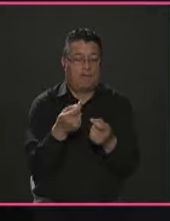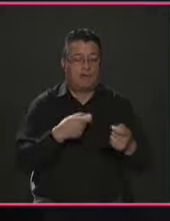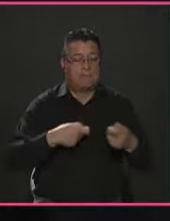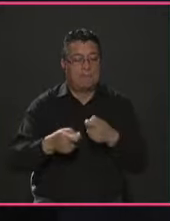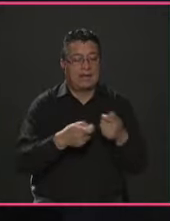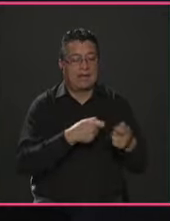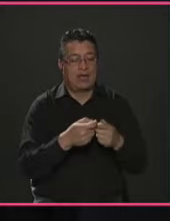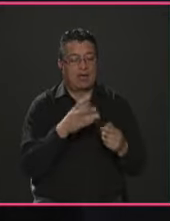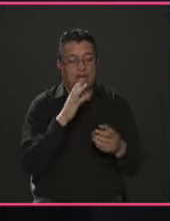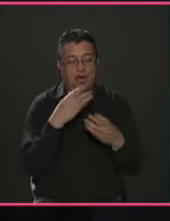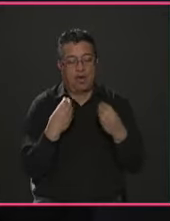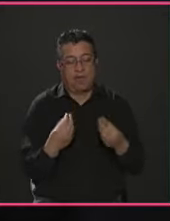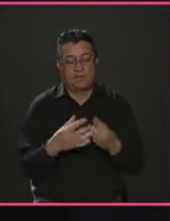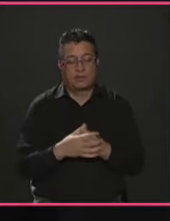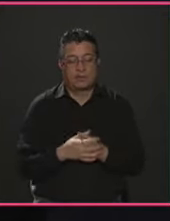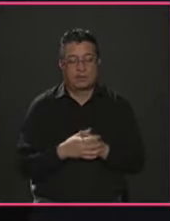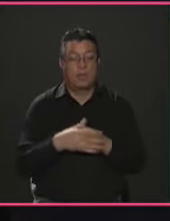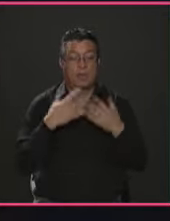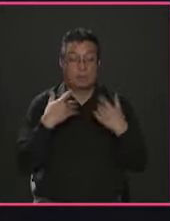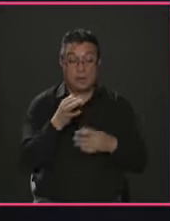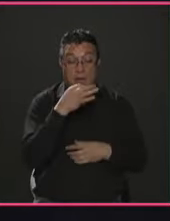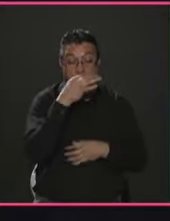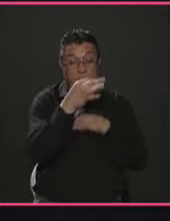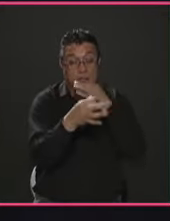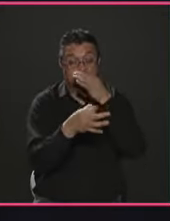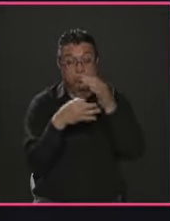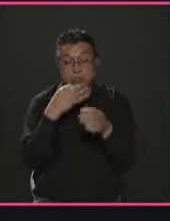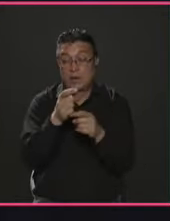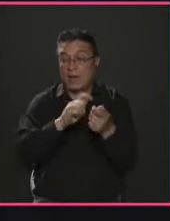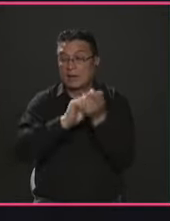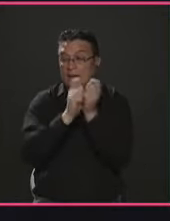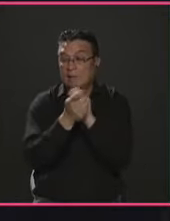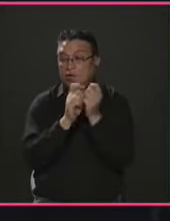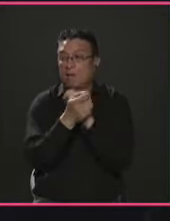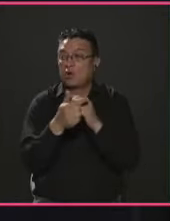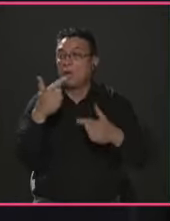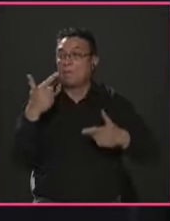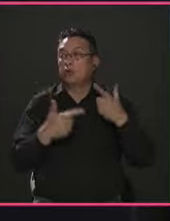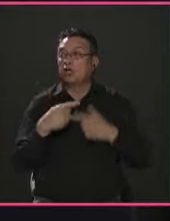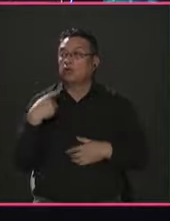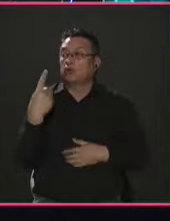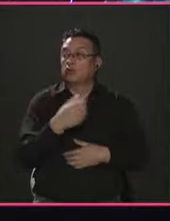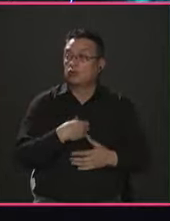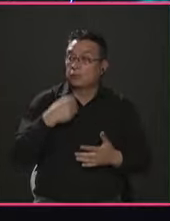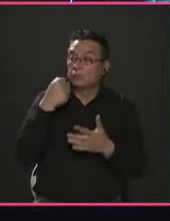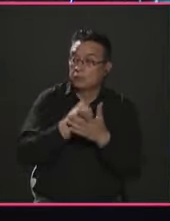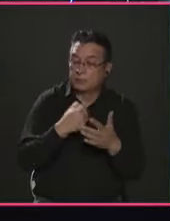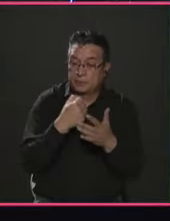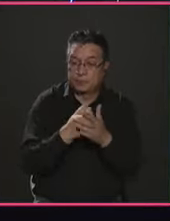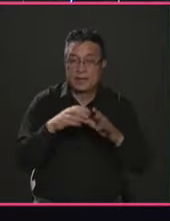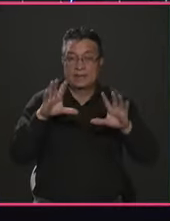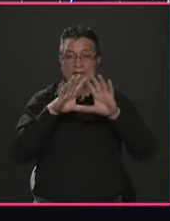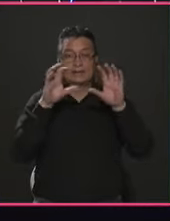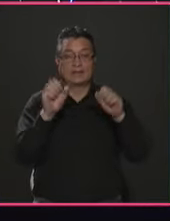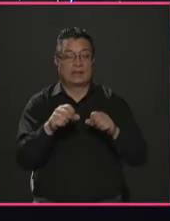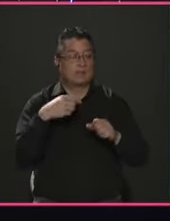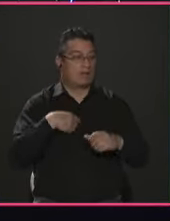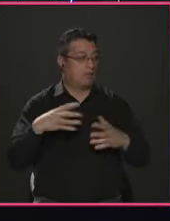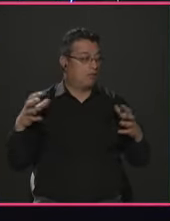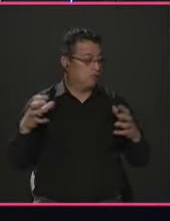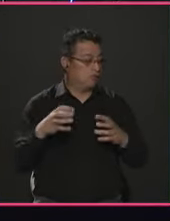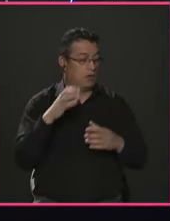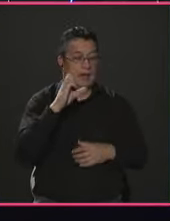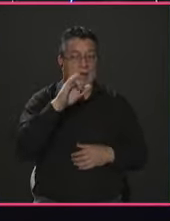mercados eh Ya lo dijeron varias veces los cambios son políticos y por eso insistimos en la creación de sistemas Con un fuerte